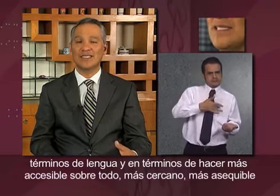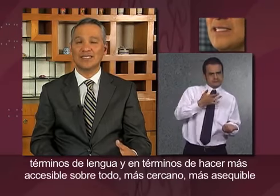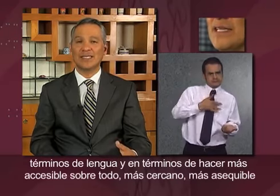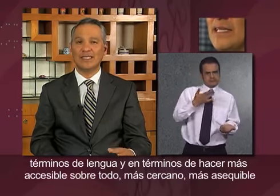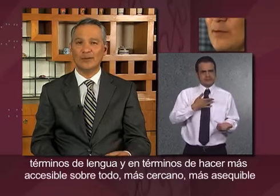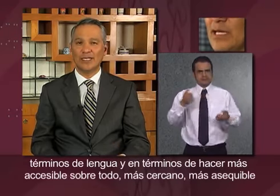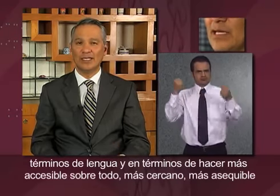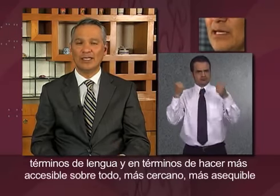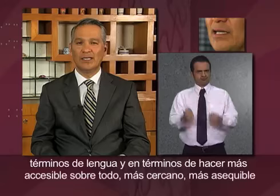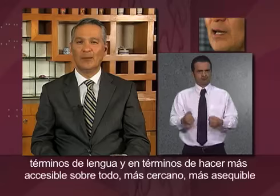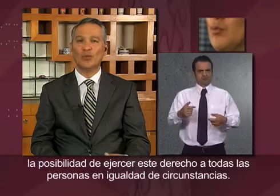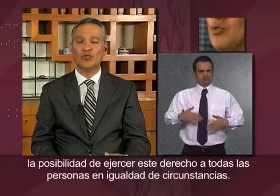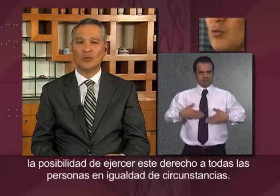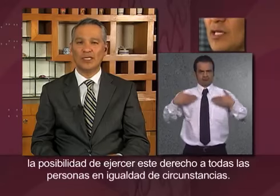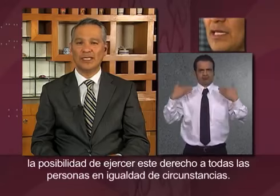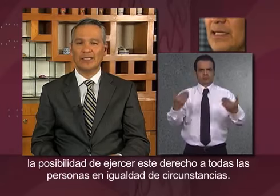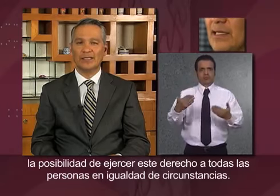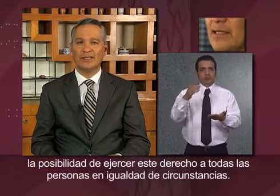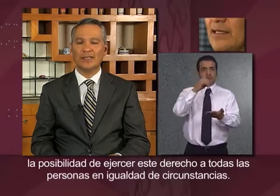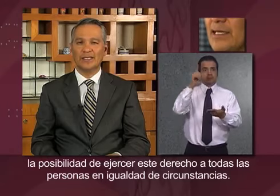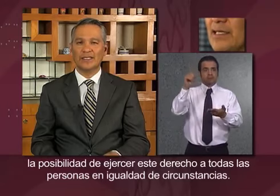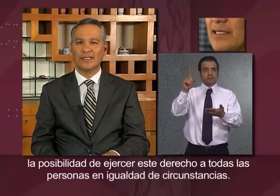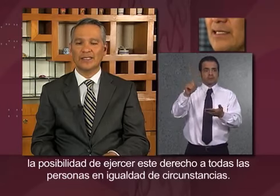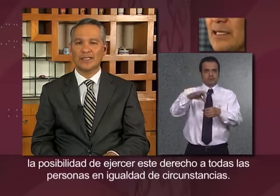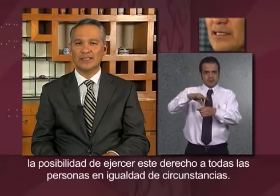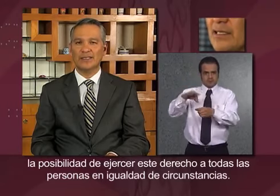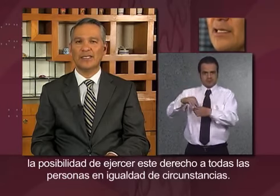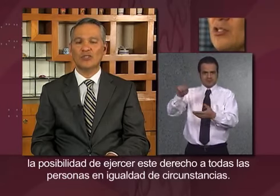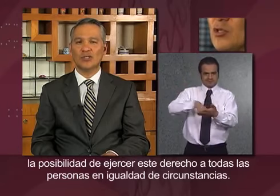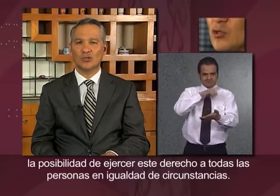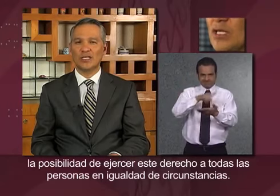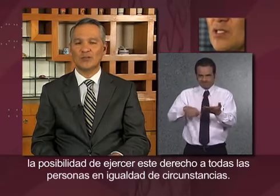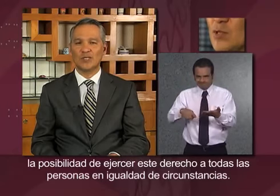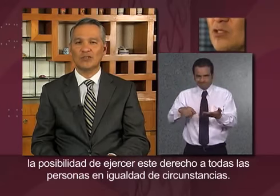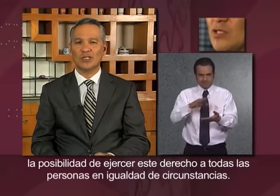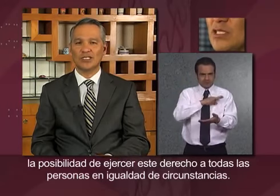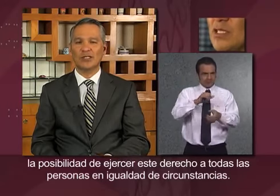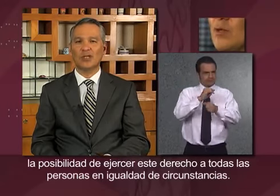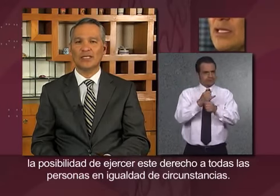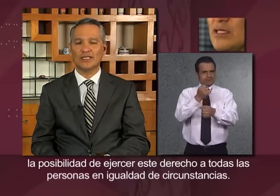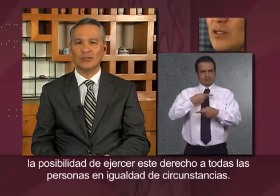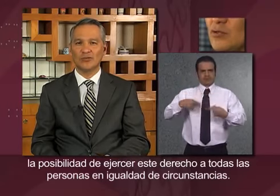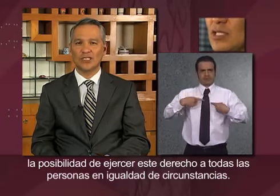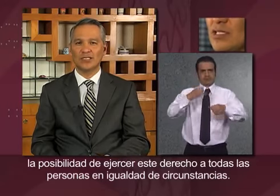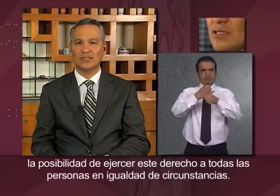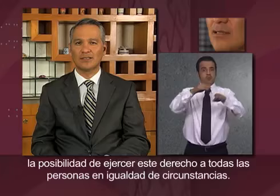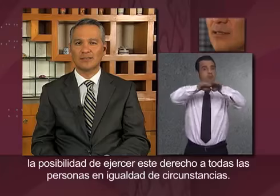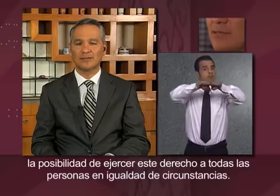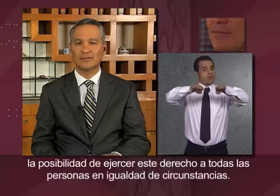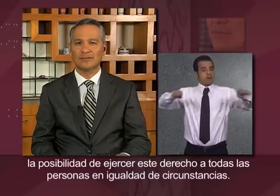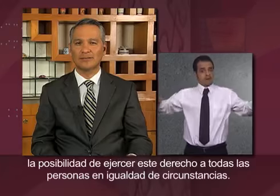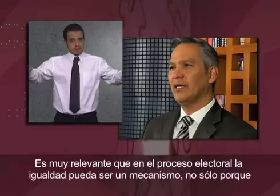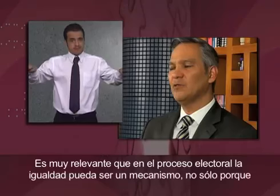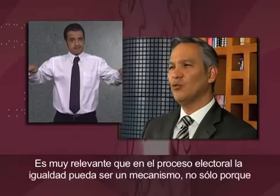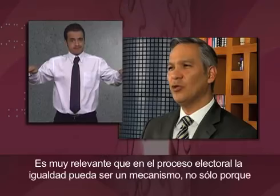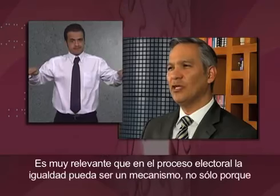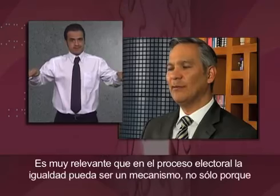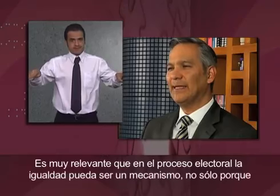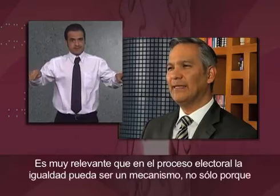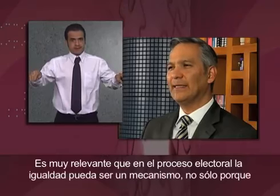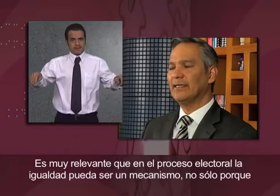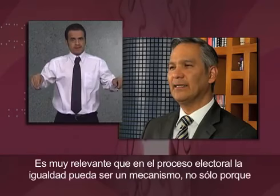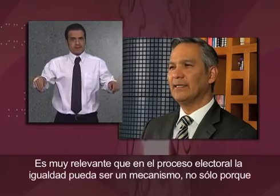cercano, más asequible la posibilidad de ejercer este derecho a todas las personas en igualdad de circunstancias. Es